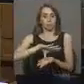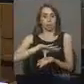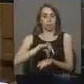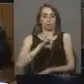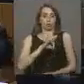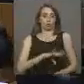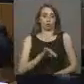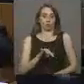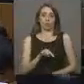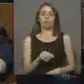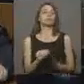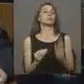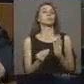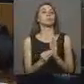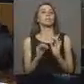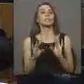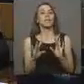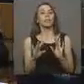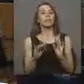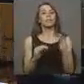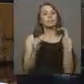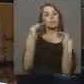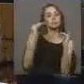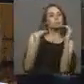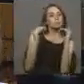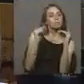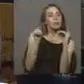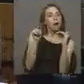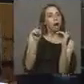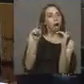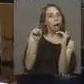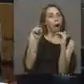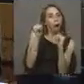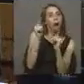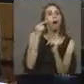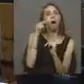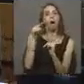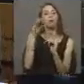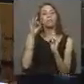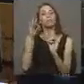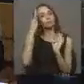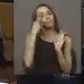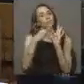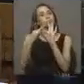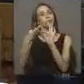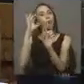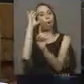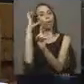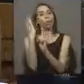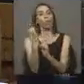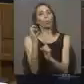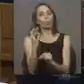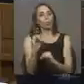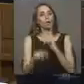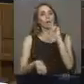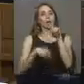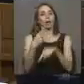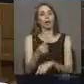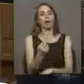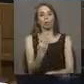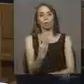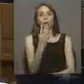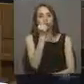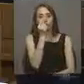establecer ciertos parámetros, ciertos íconos en relación a nuestra identidad cultural. El próximo 4 de